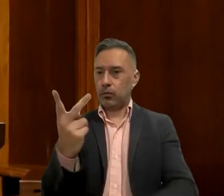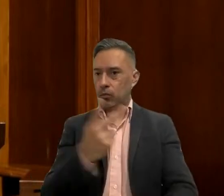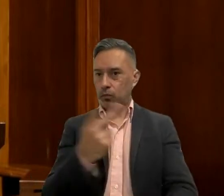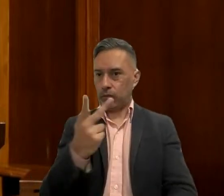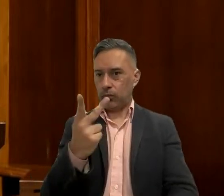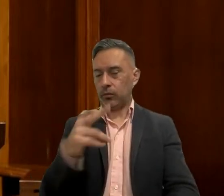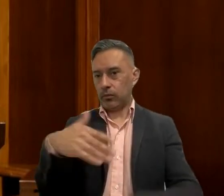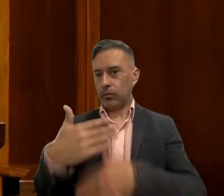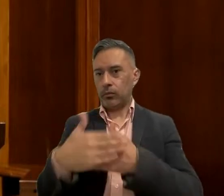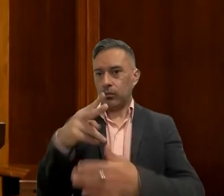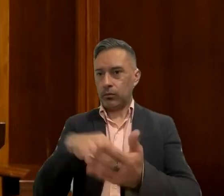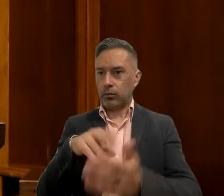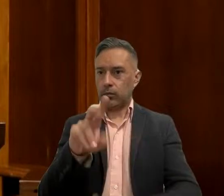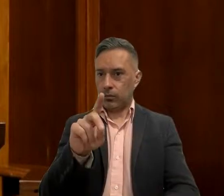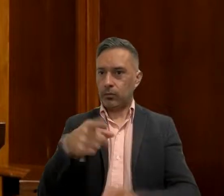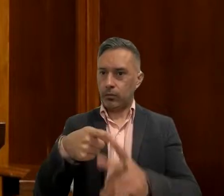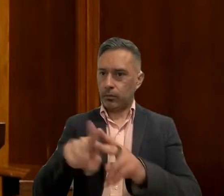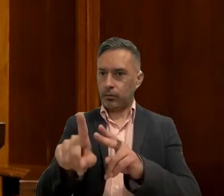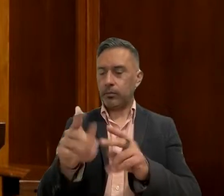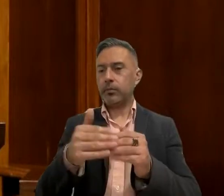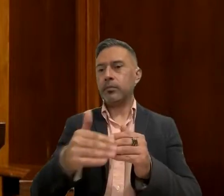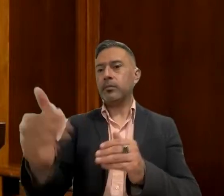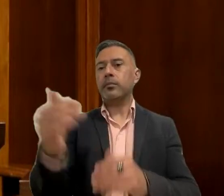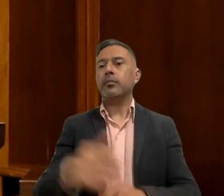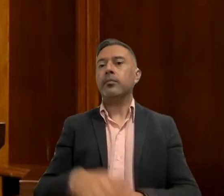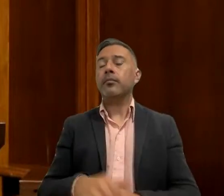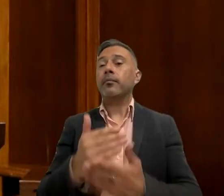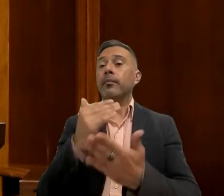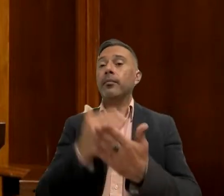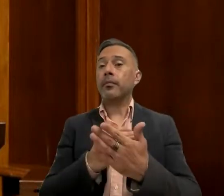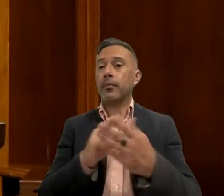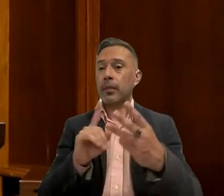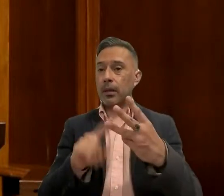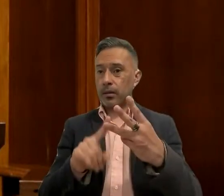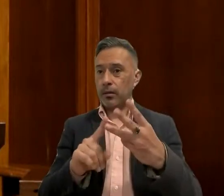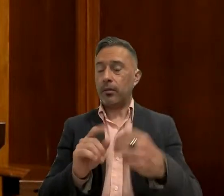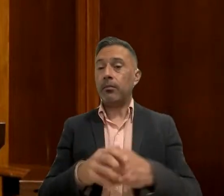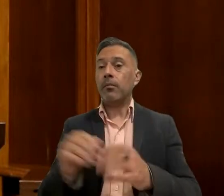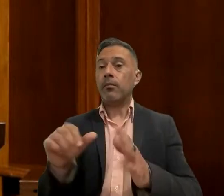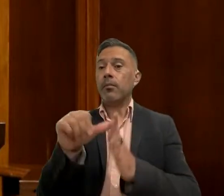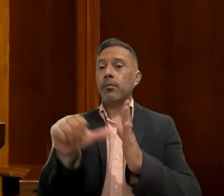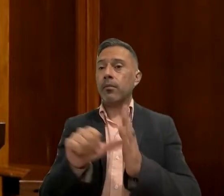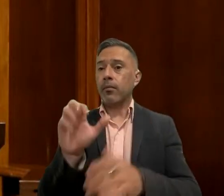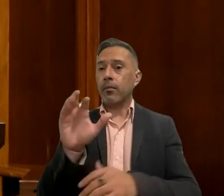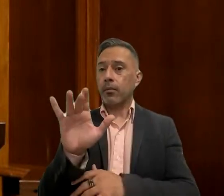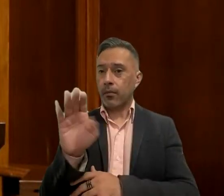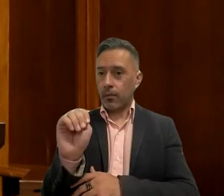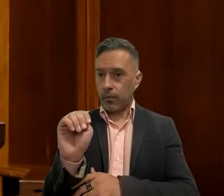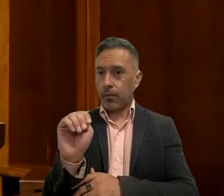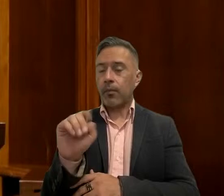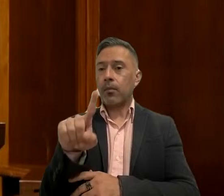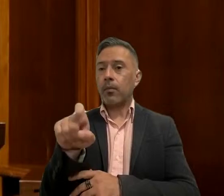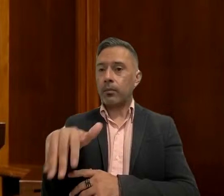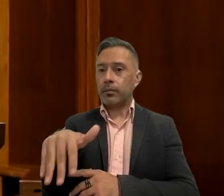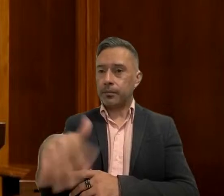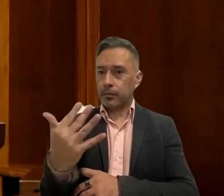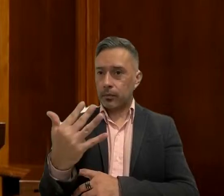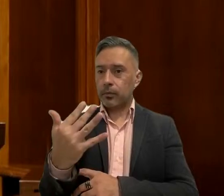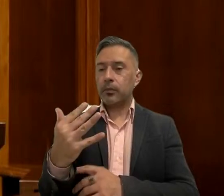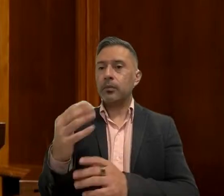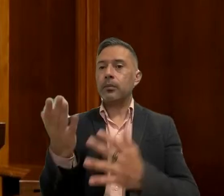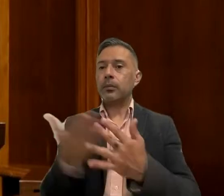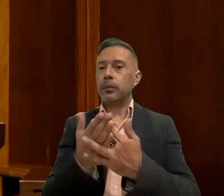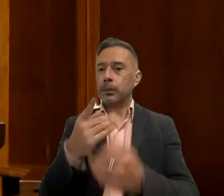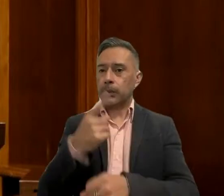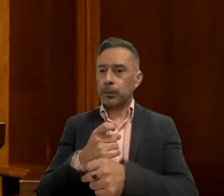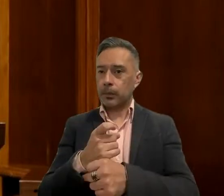en 2030. Tercero, las reformas a los artículos 59, 115, fracción primera,